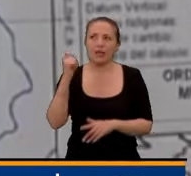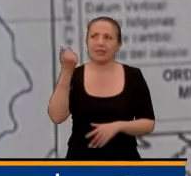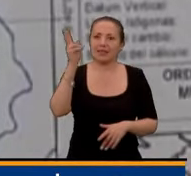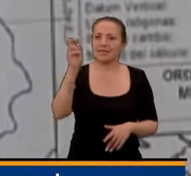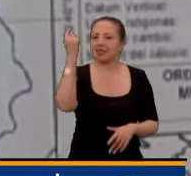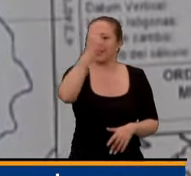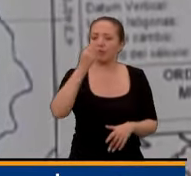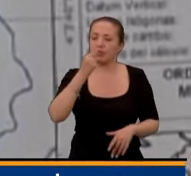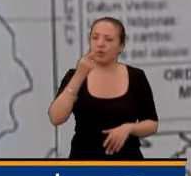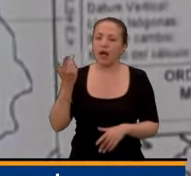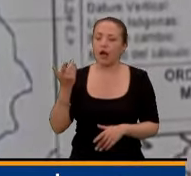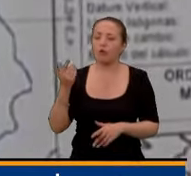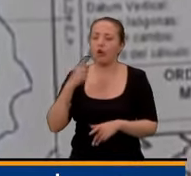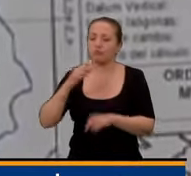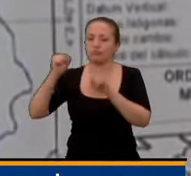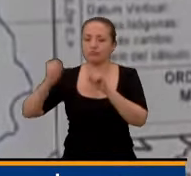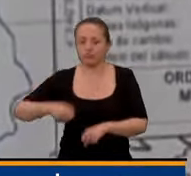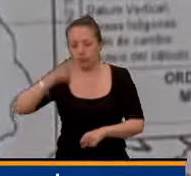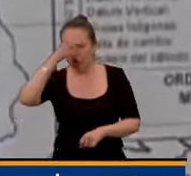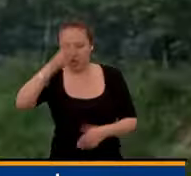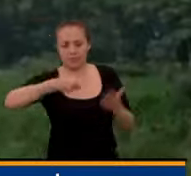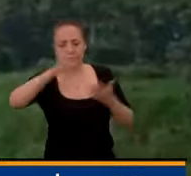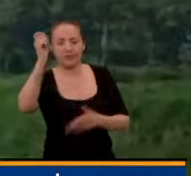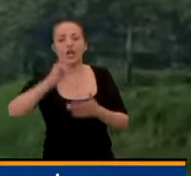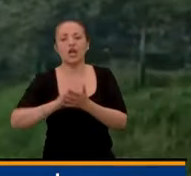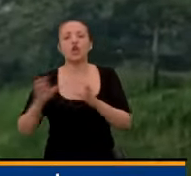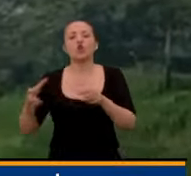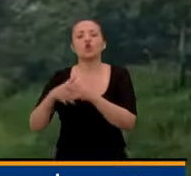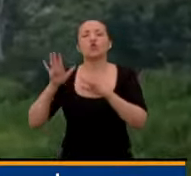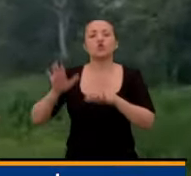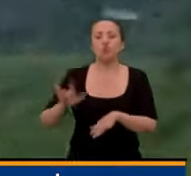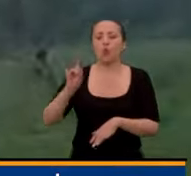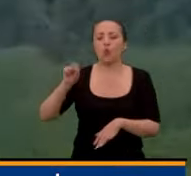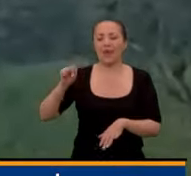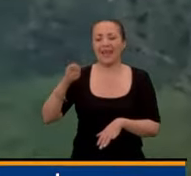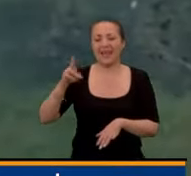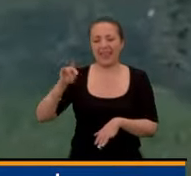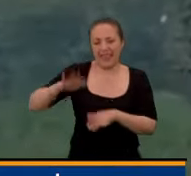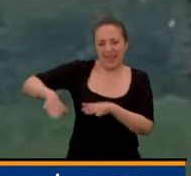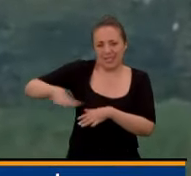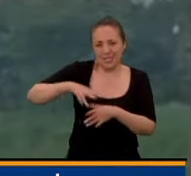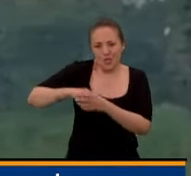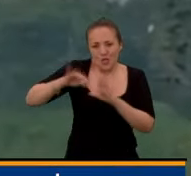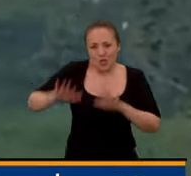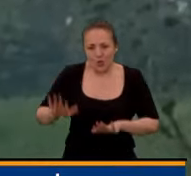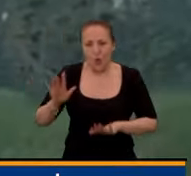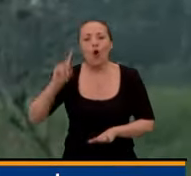o el concepto favorable que dio el Consejo Departamental de Gestión del Riesgo al gobernador. Se recomienda también a